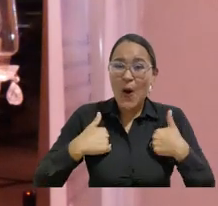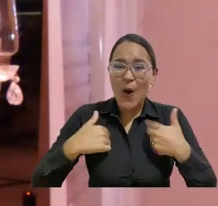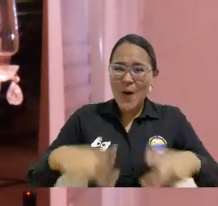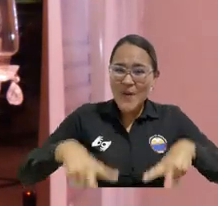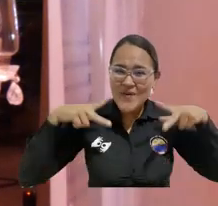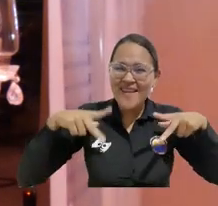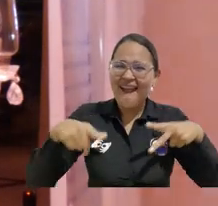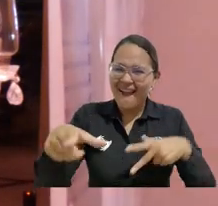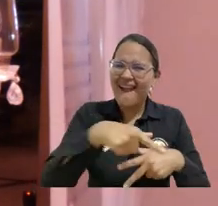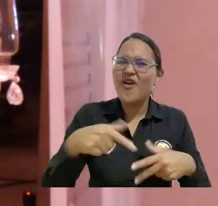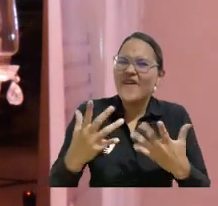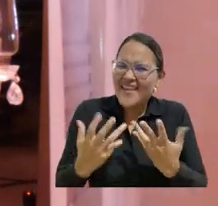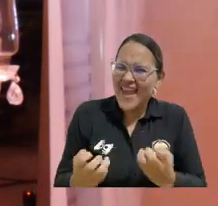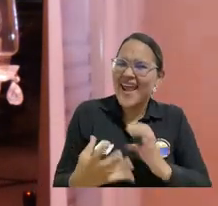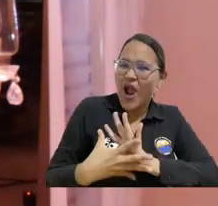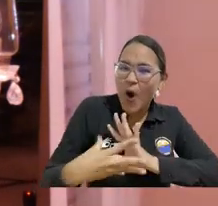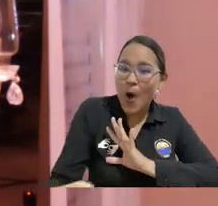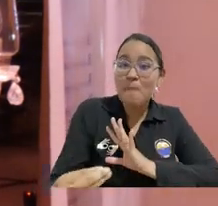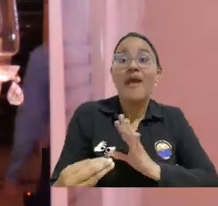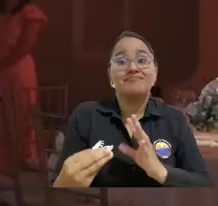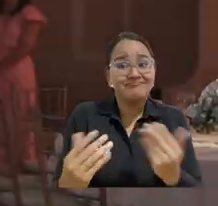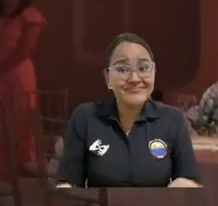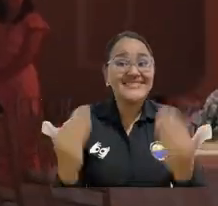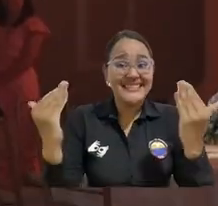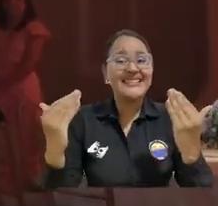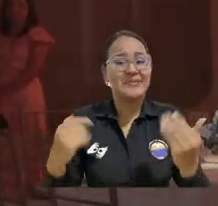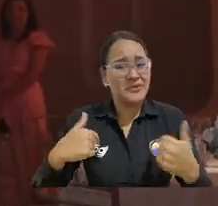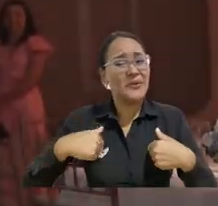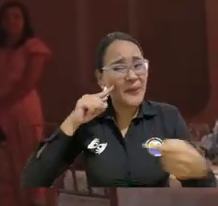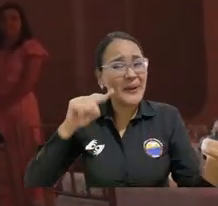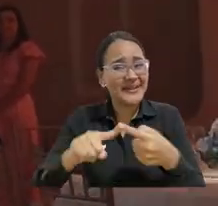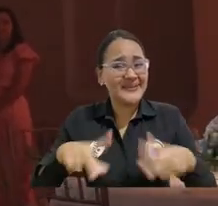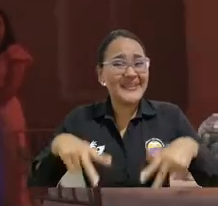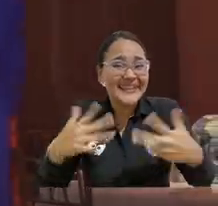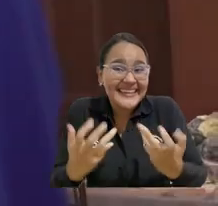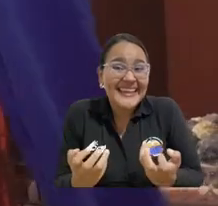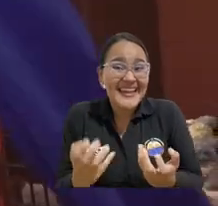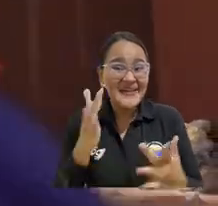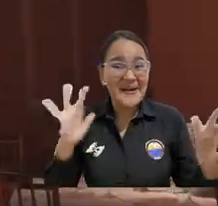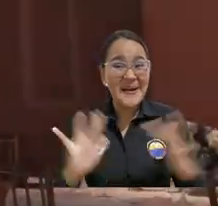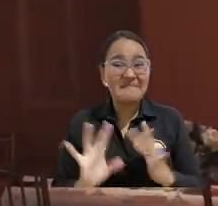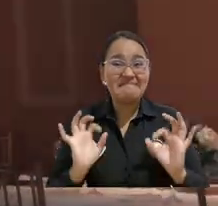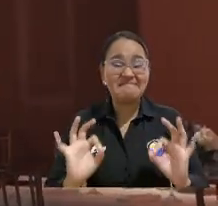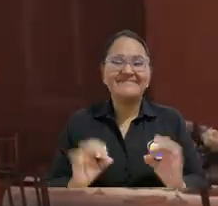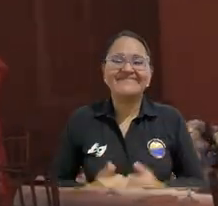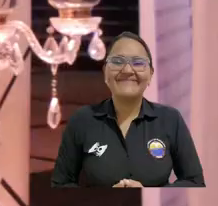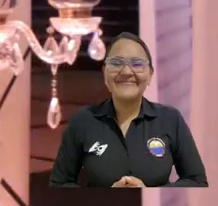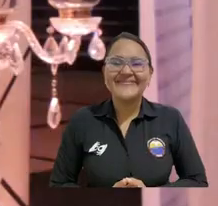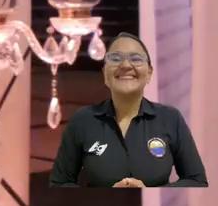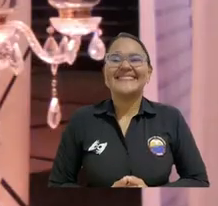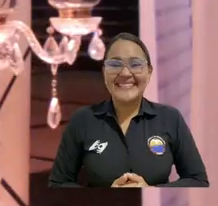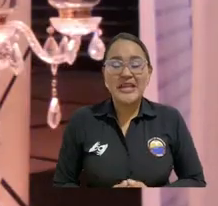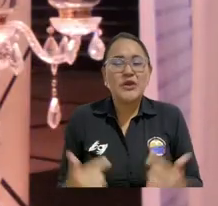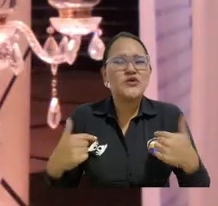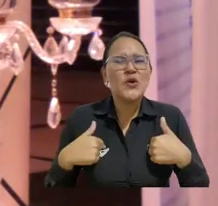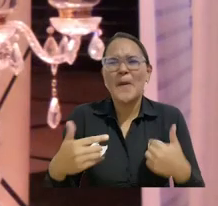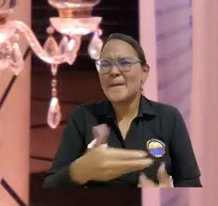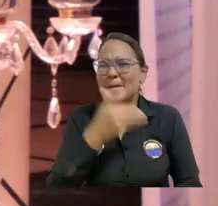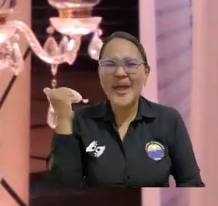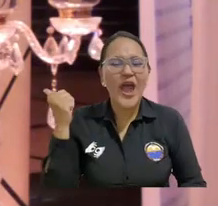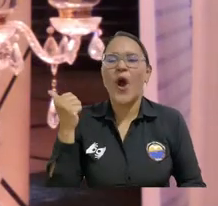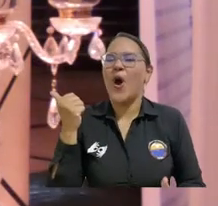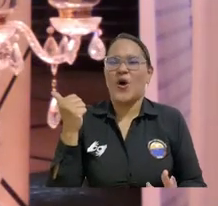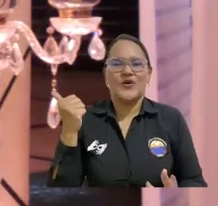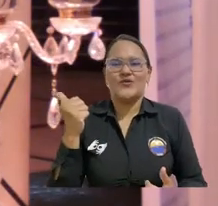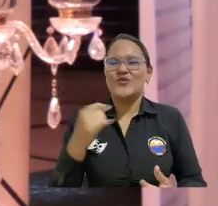de mi historia de vida, pues inspiran, pues qué bueno que así sea, porque ese es gran parte de los propósitos que he tenido siempre en la vida. Cuando me preguntan que de dónde soy